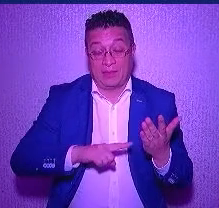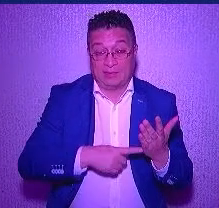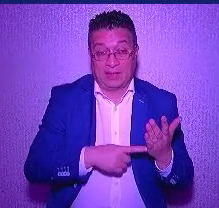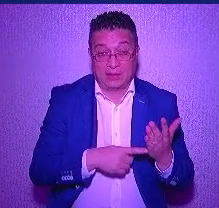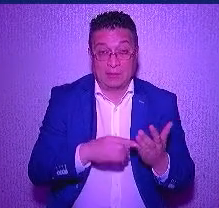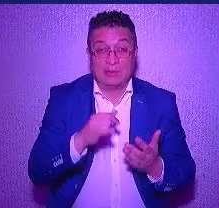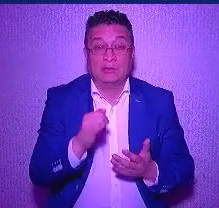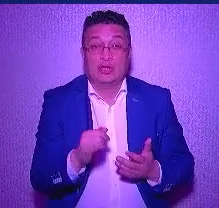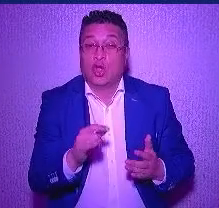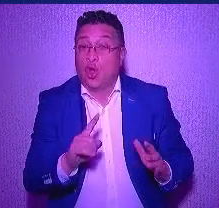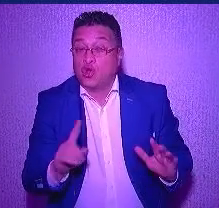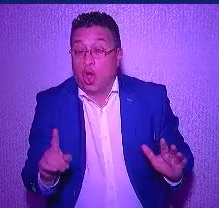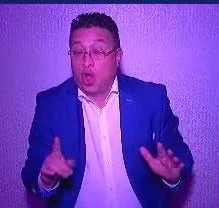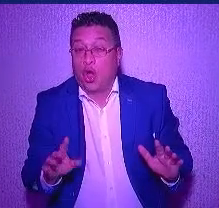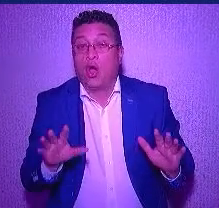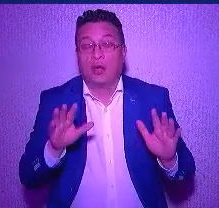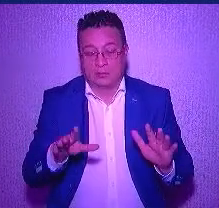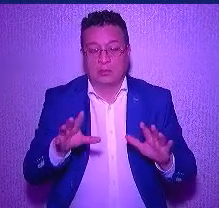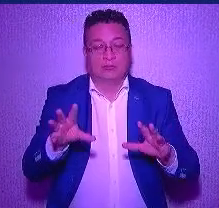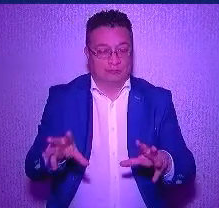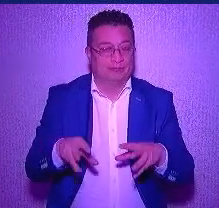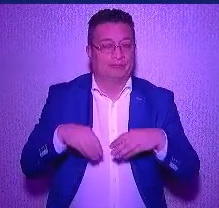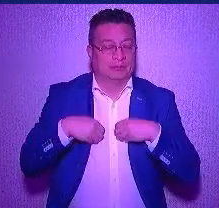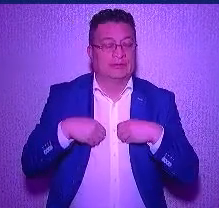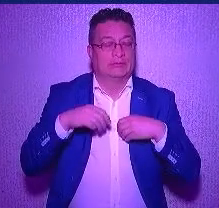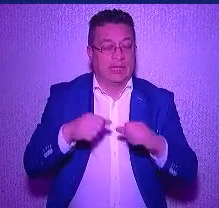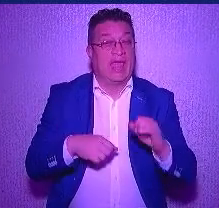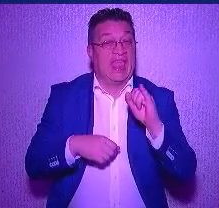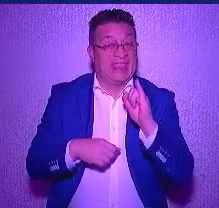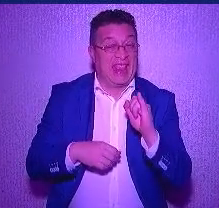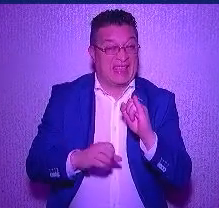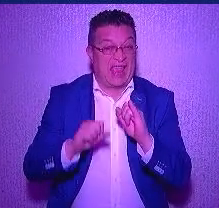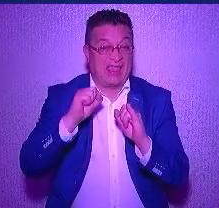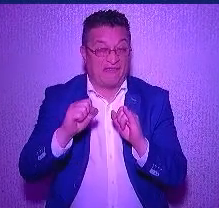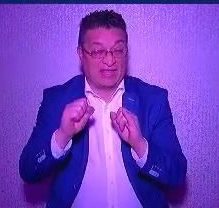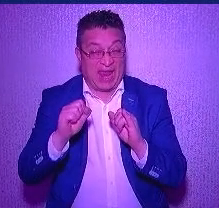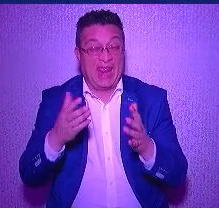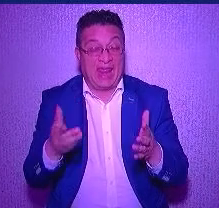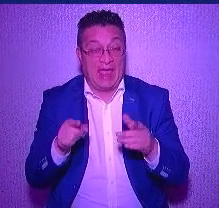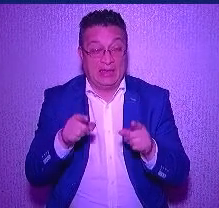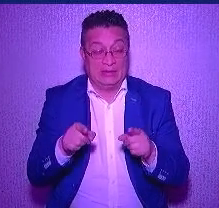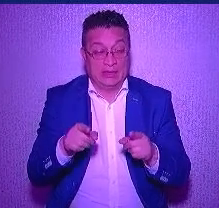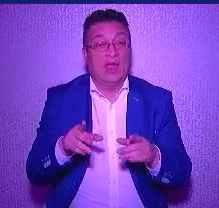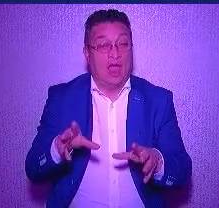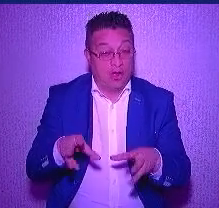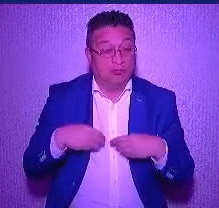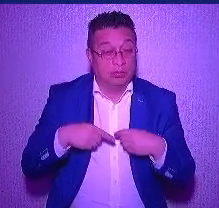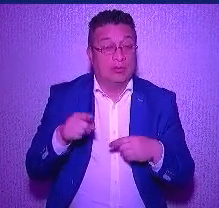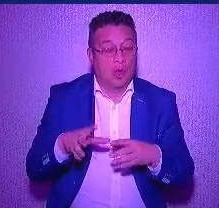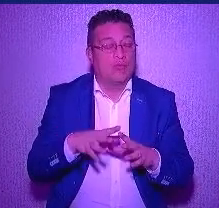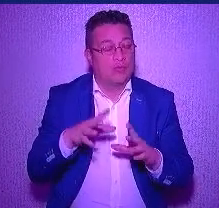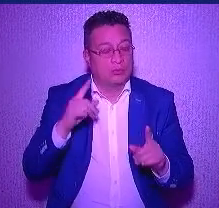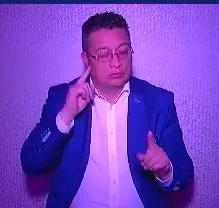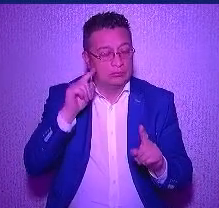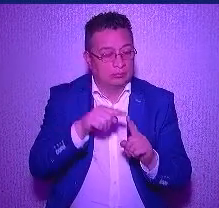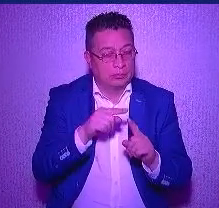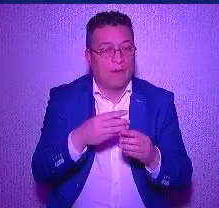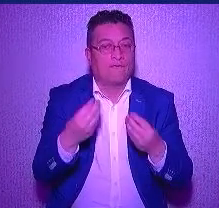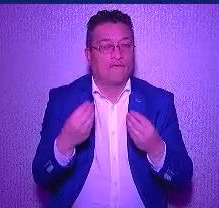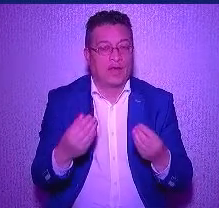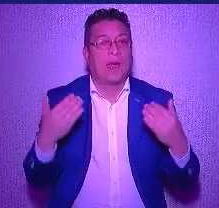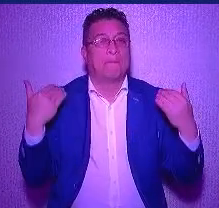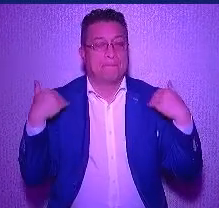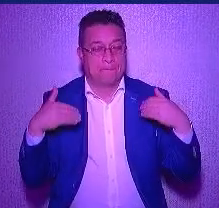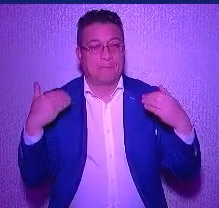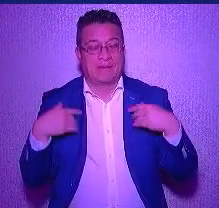no la adopción de Inteligencia artificial Perdonen la adopción de Inteligencia artificial está muy centrado en mantener la buena práctica